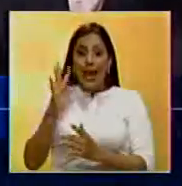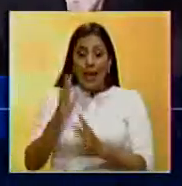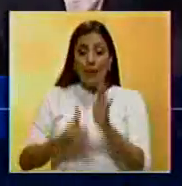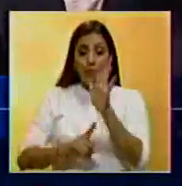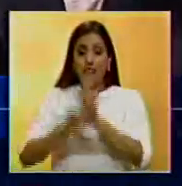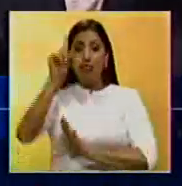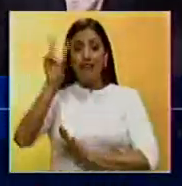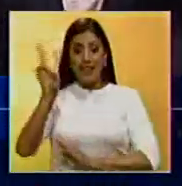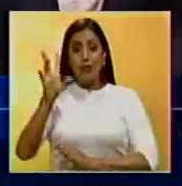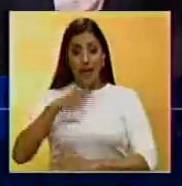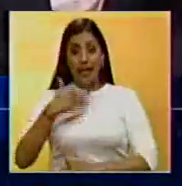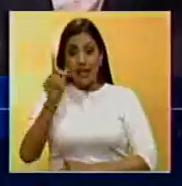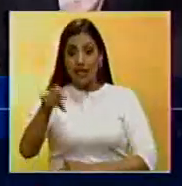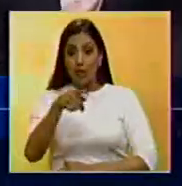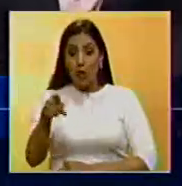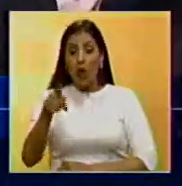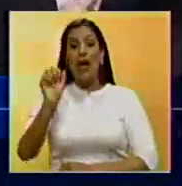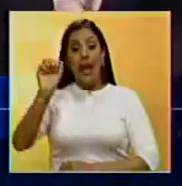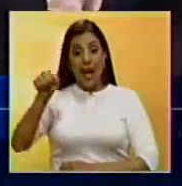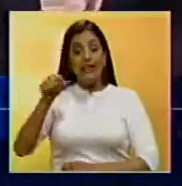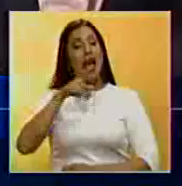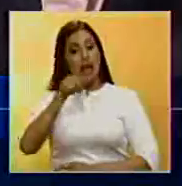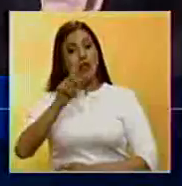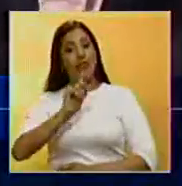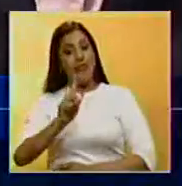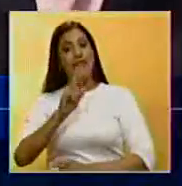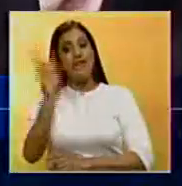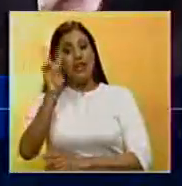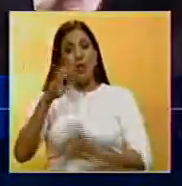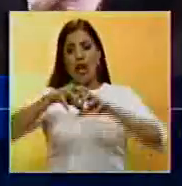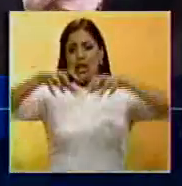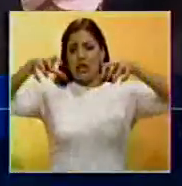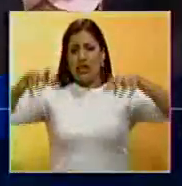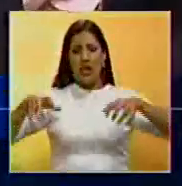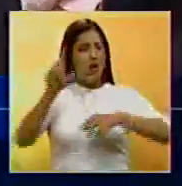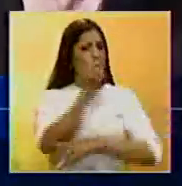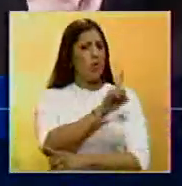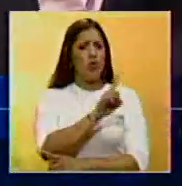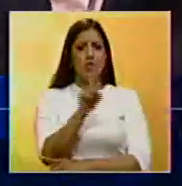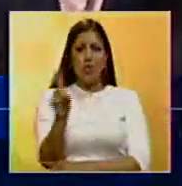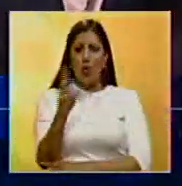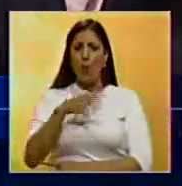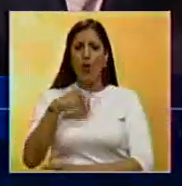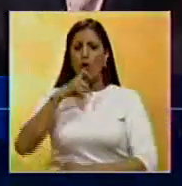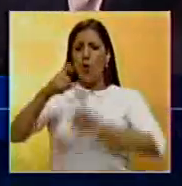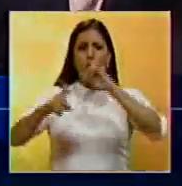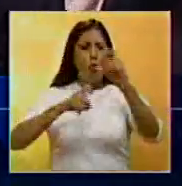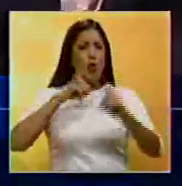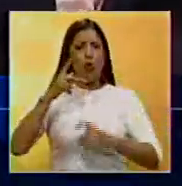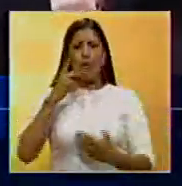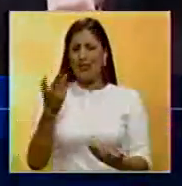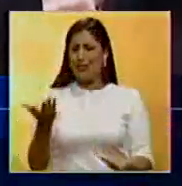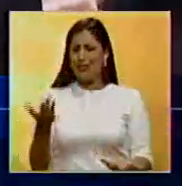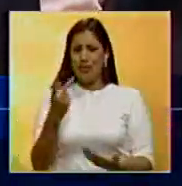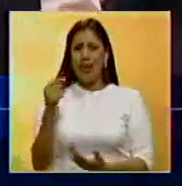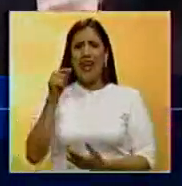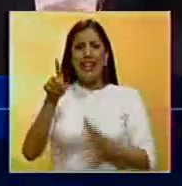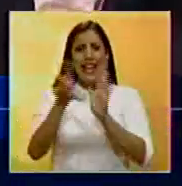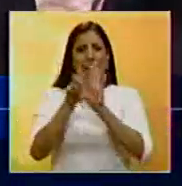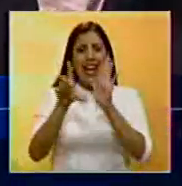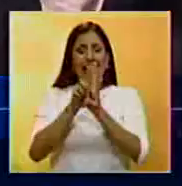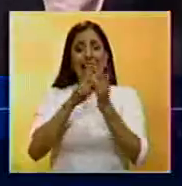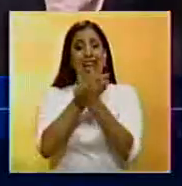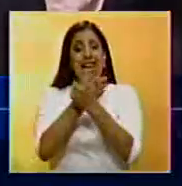hacia adelante, no puede ser una Venezuela dividida por reconcomios y por odios políticos. Esta ley de